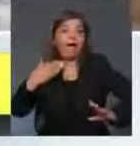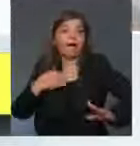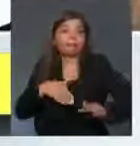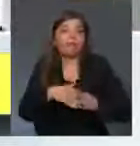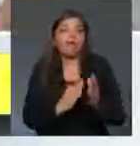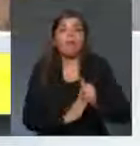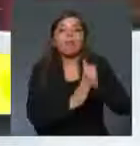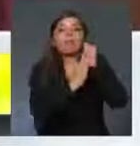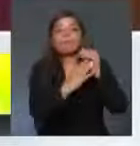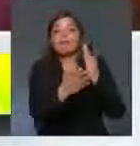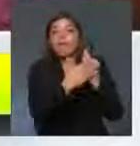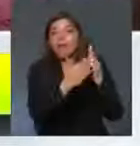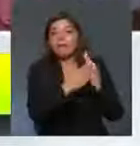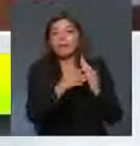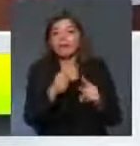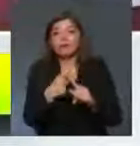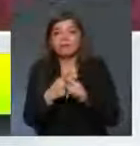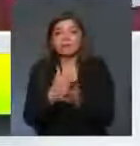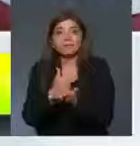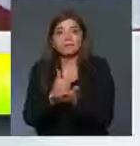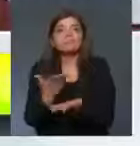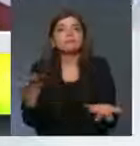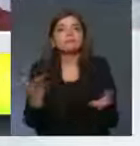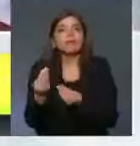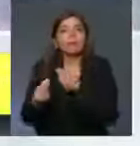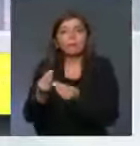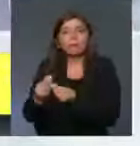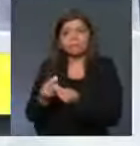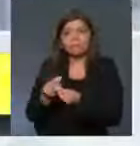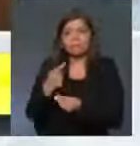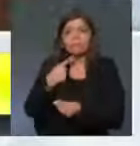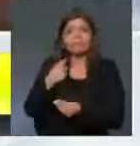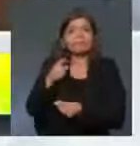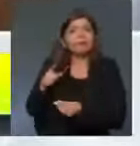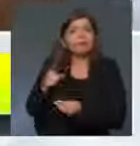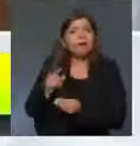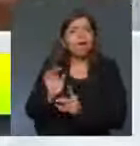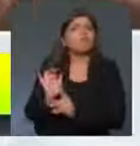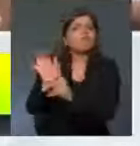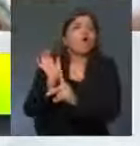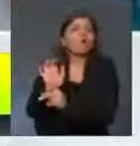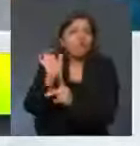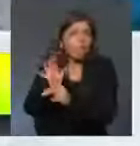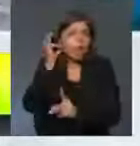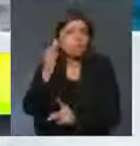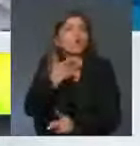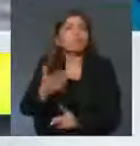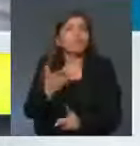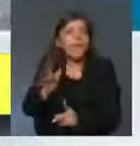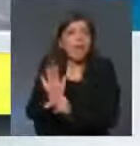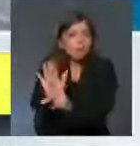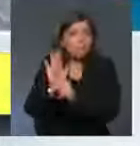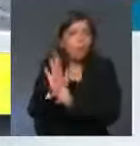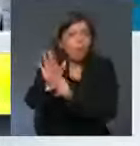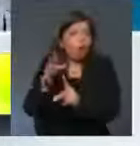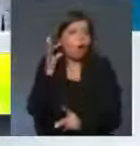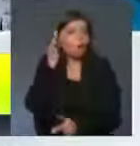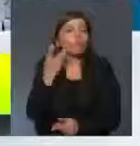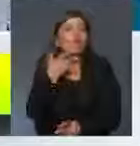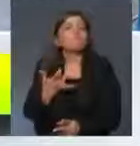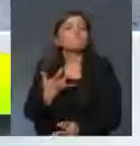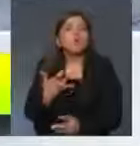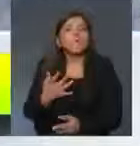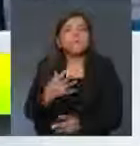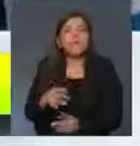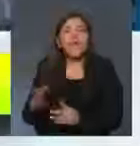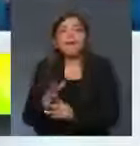Héctor? ¿Por qué atacaste a la... ¿Por qué atacó a la camarógrafo? Oye, le pegó a una mujer. Empujó a una mujer. Oye, ¿por qué